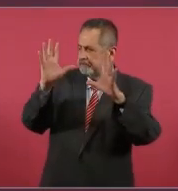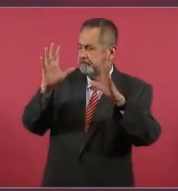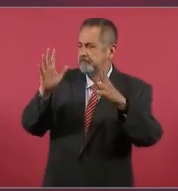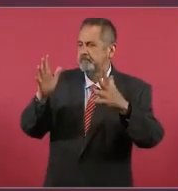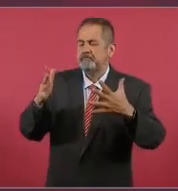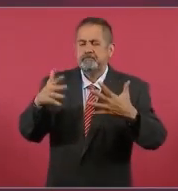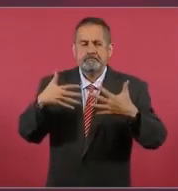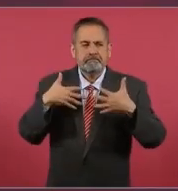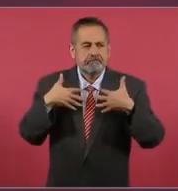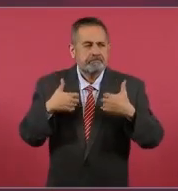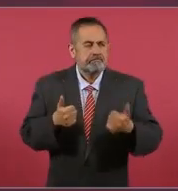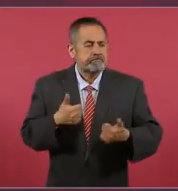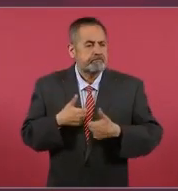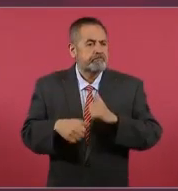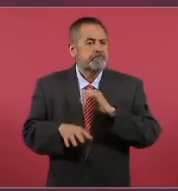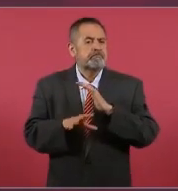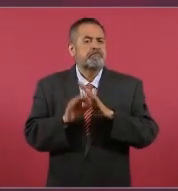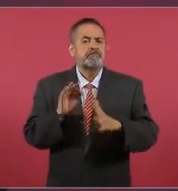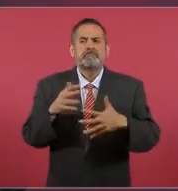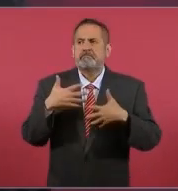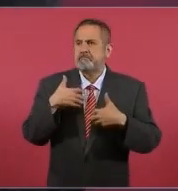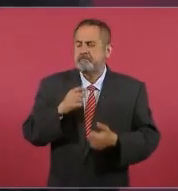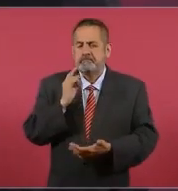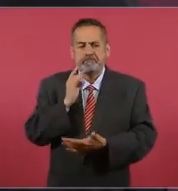de lo que es